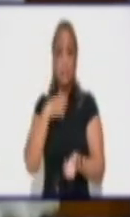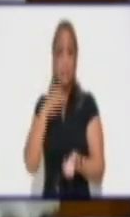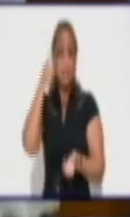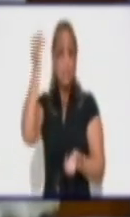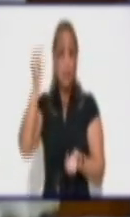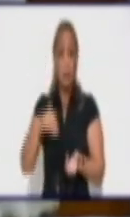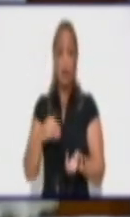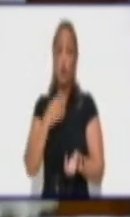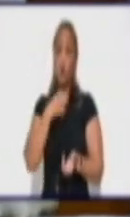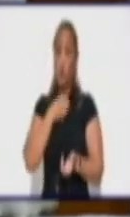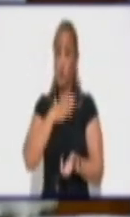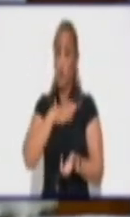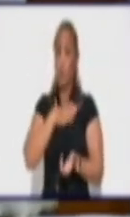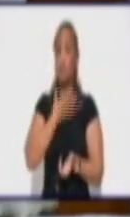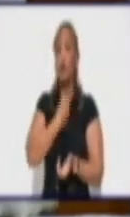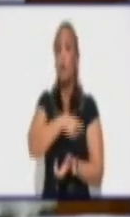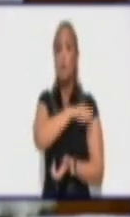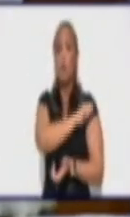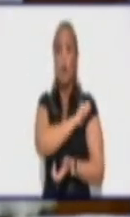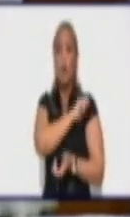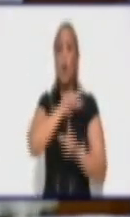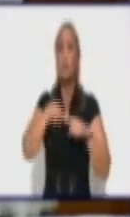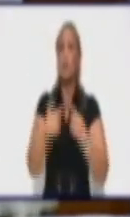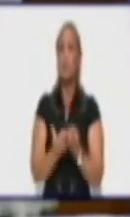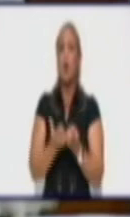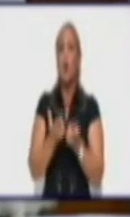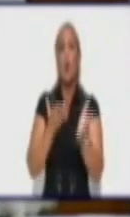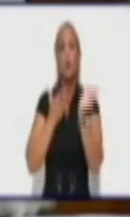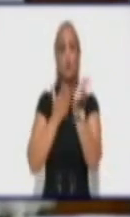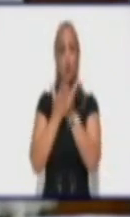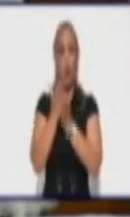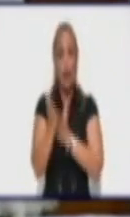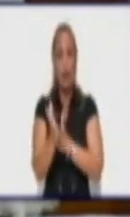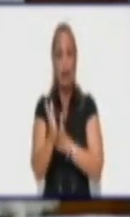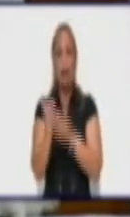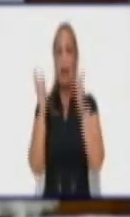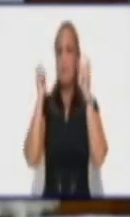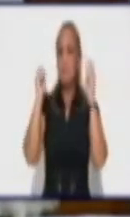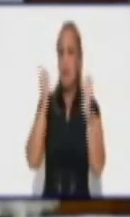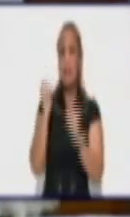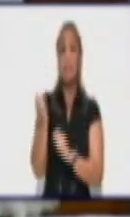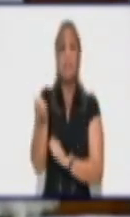por tanto continuarán las campañas de mentiras